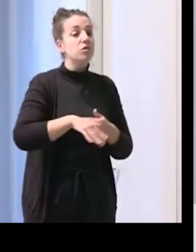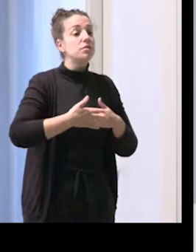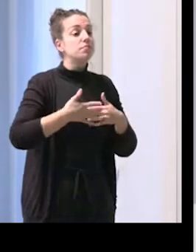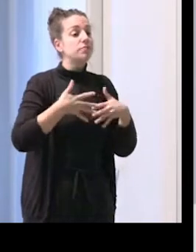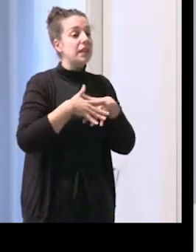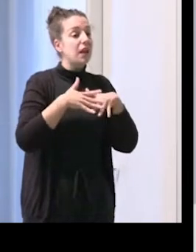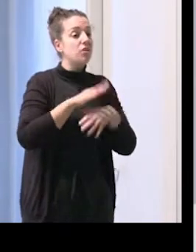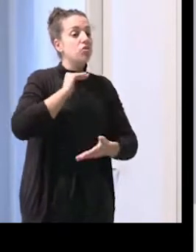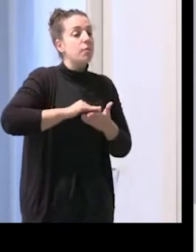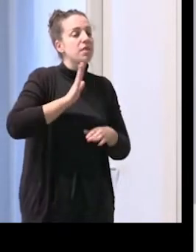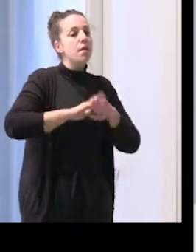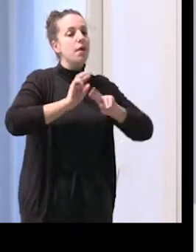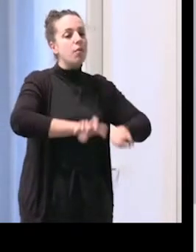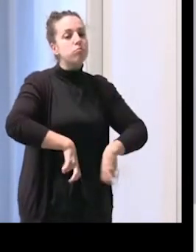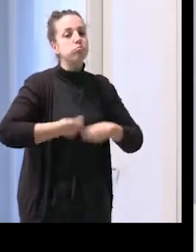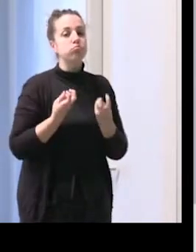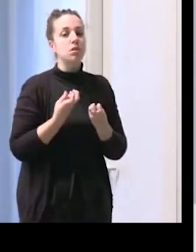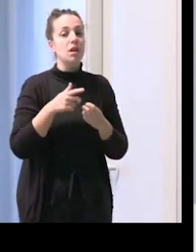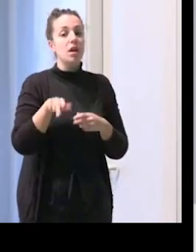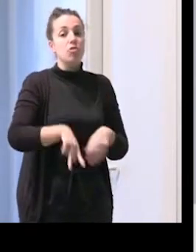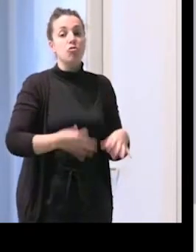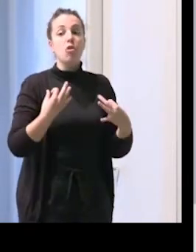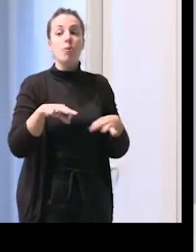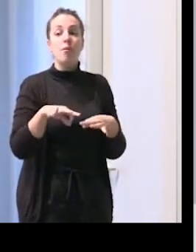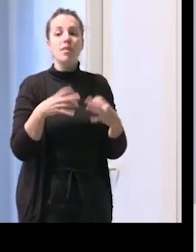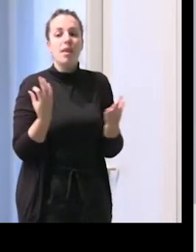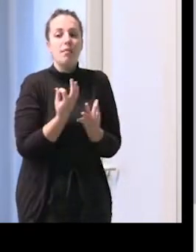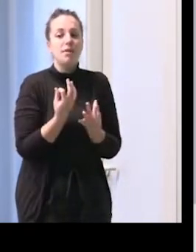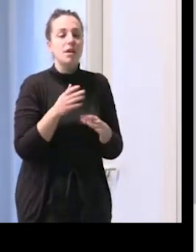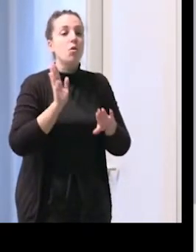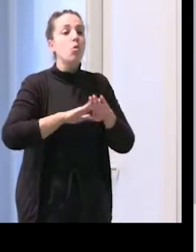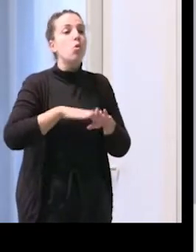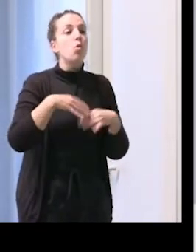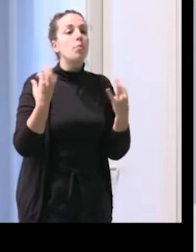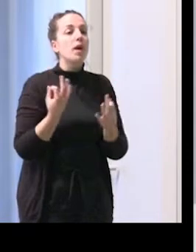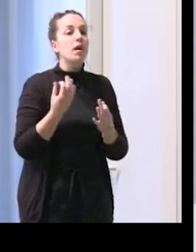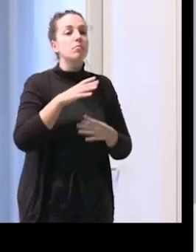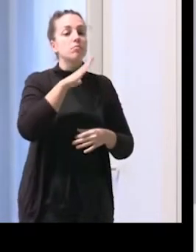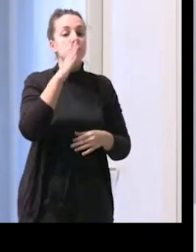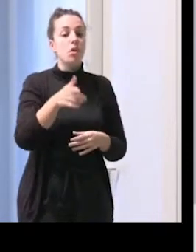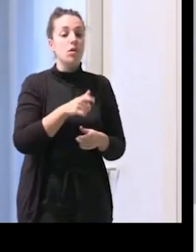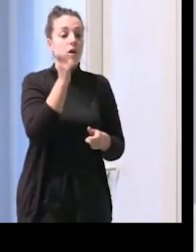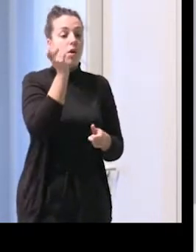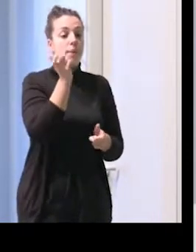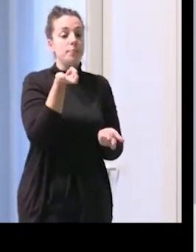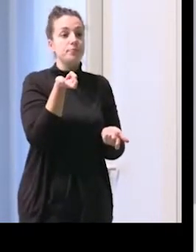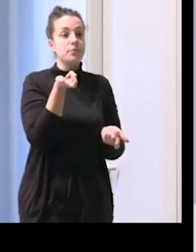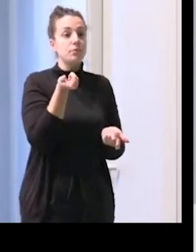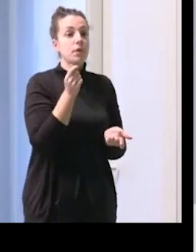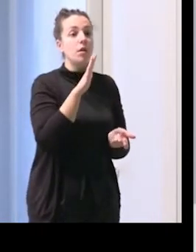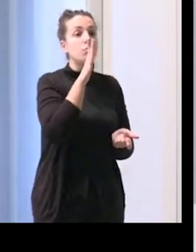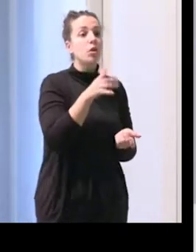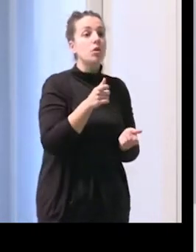no tienen capacidad regenerativa generalmente se debe a que no tienen una población